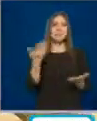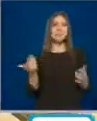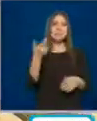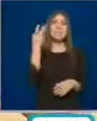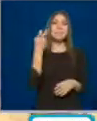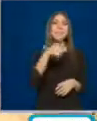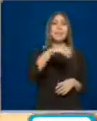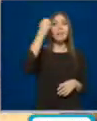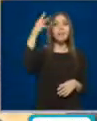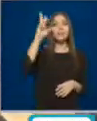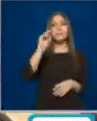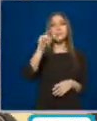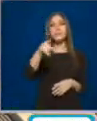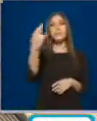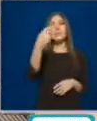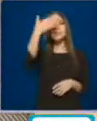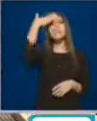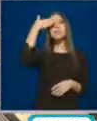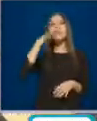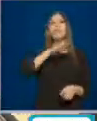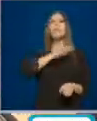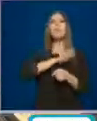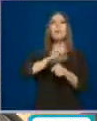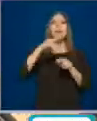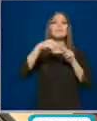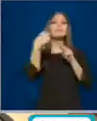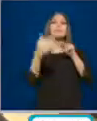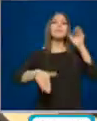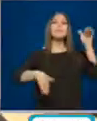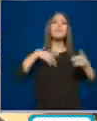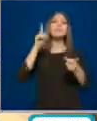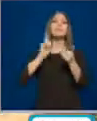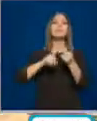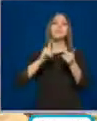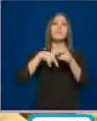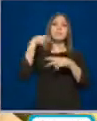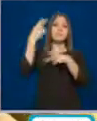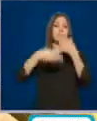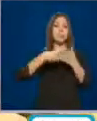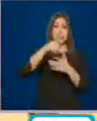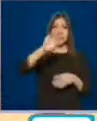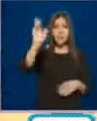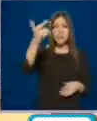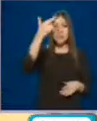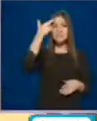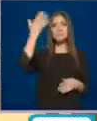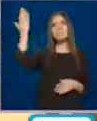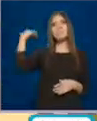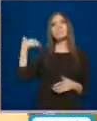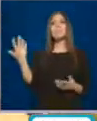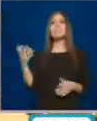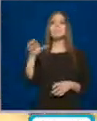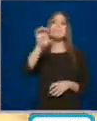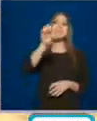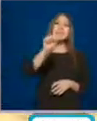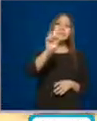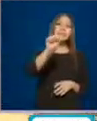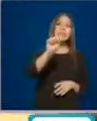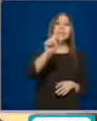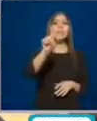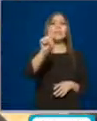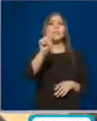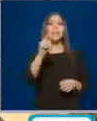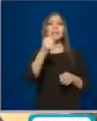olvidado, usted quiere saber de los balnearios. Acuérdese que en la época 60, 70, hasta mediados